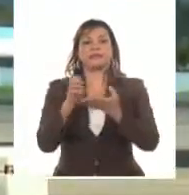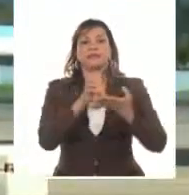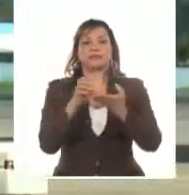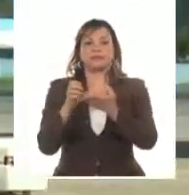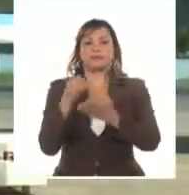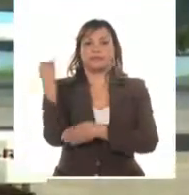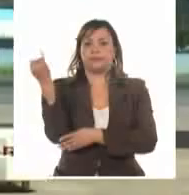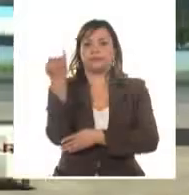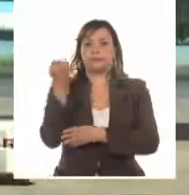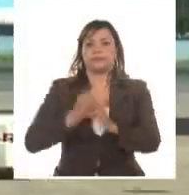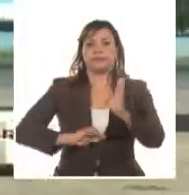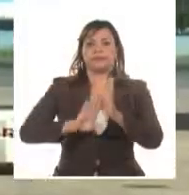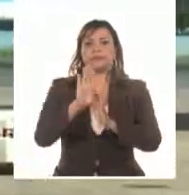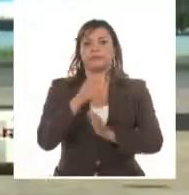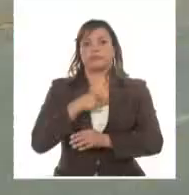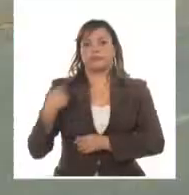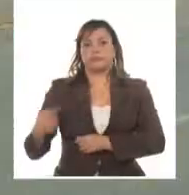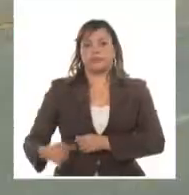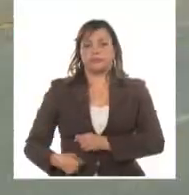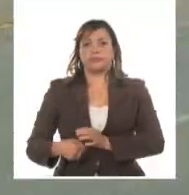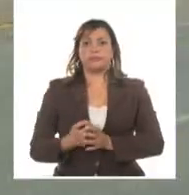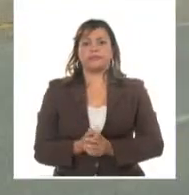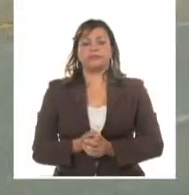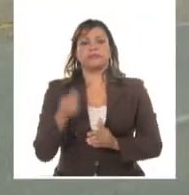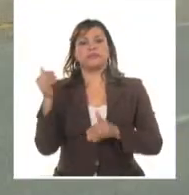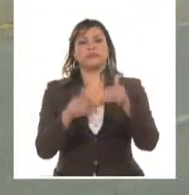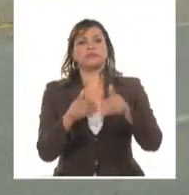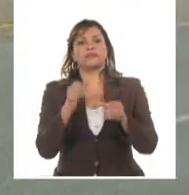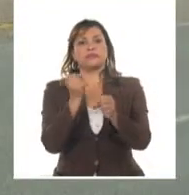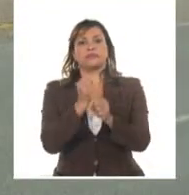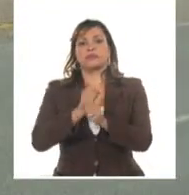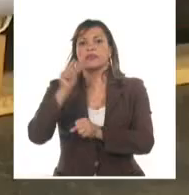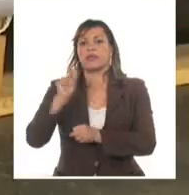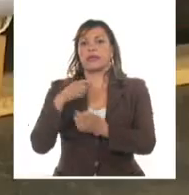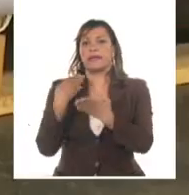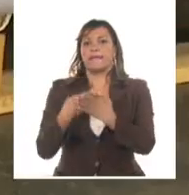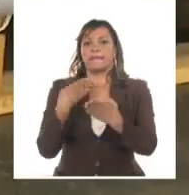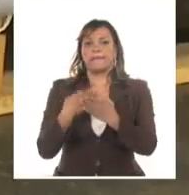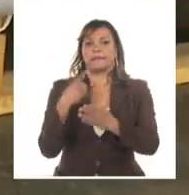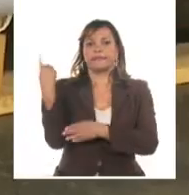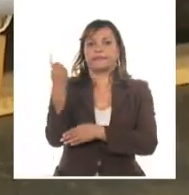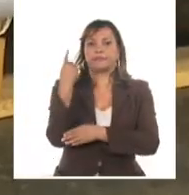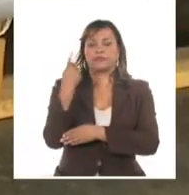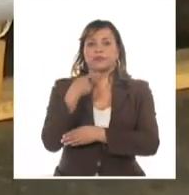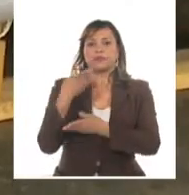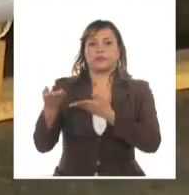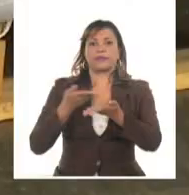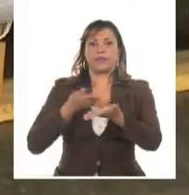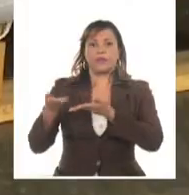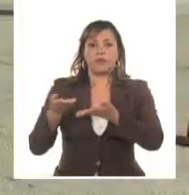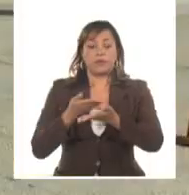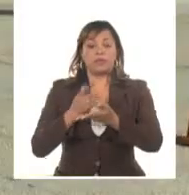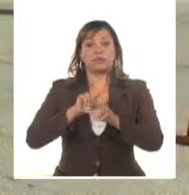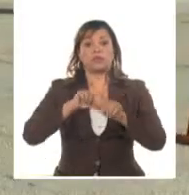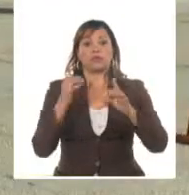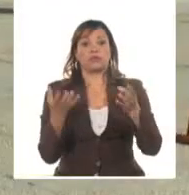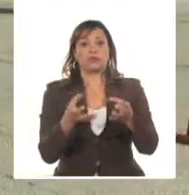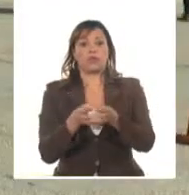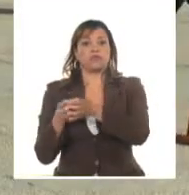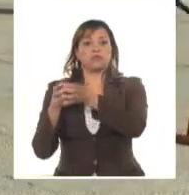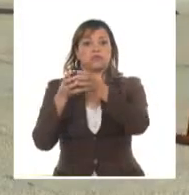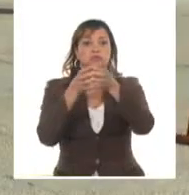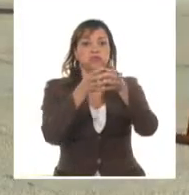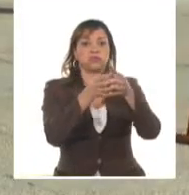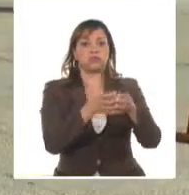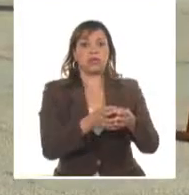el Desarrollo de China. En la operación participaron trabajadores de la Empresa Nacional de Transporte del Comercio, quienes trasladaron el cargamento hacia